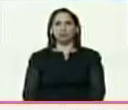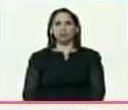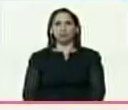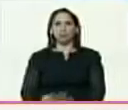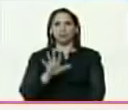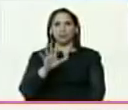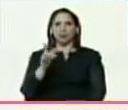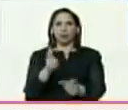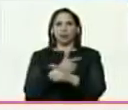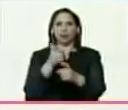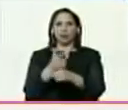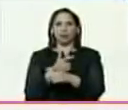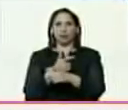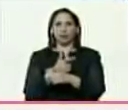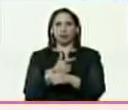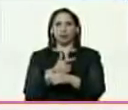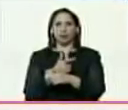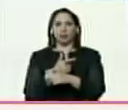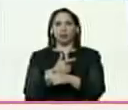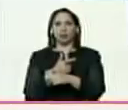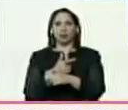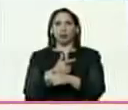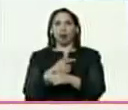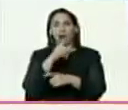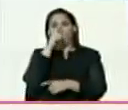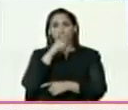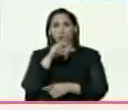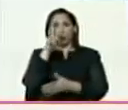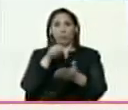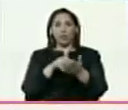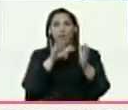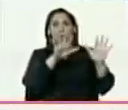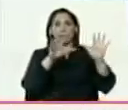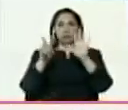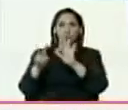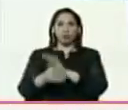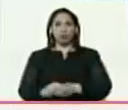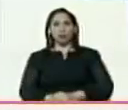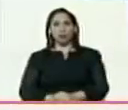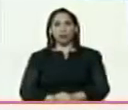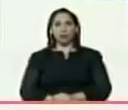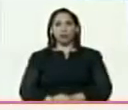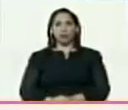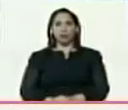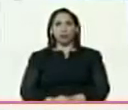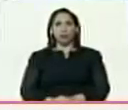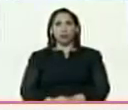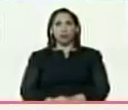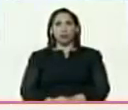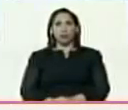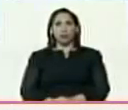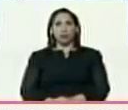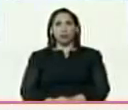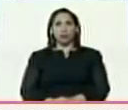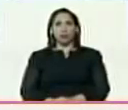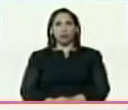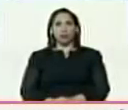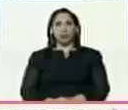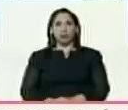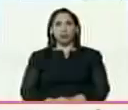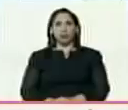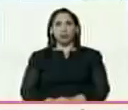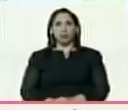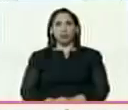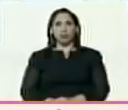cuando fuimos designado fiscal general de la república por la asamblea nacional constituyente y